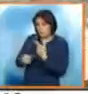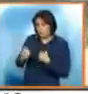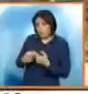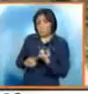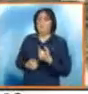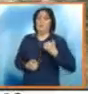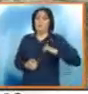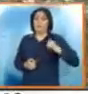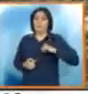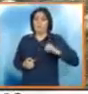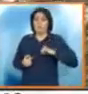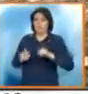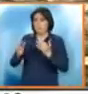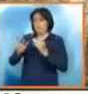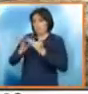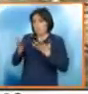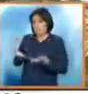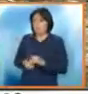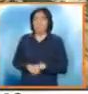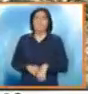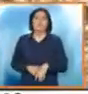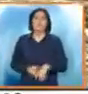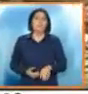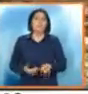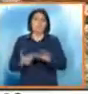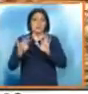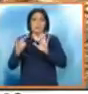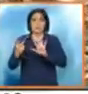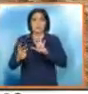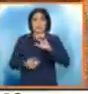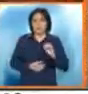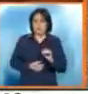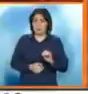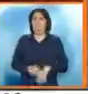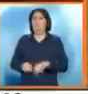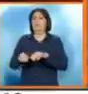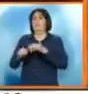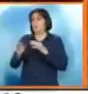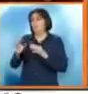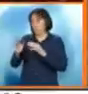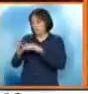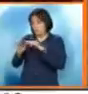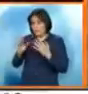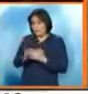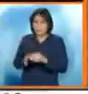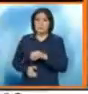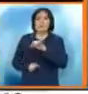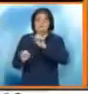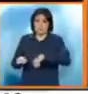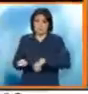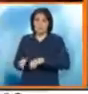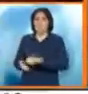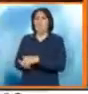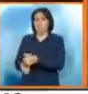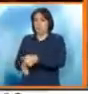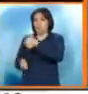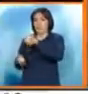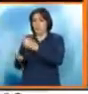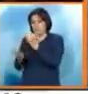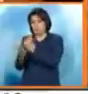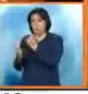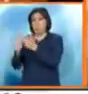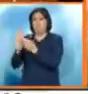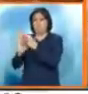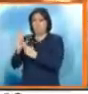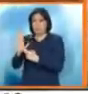es que el 80% de las casas sí tenían título de propiedad, pero el 20% de estos